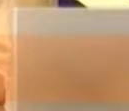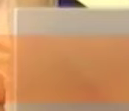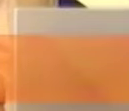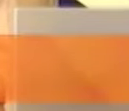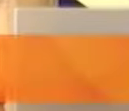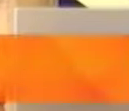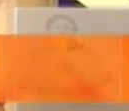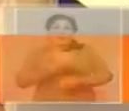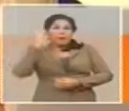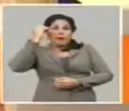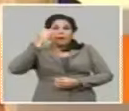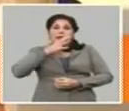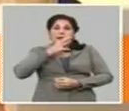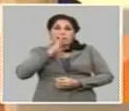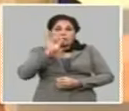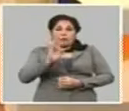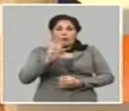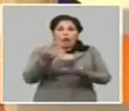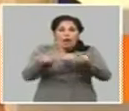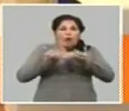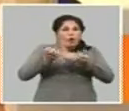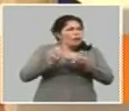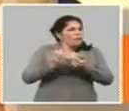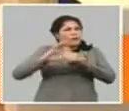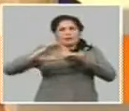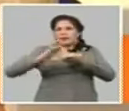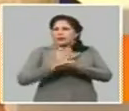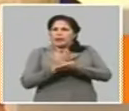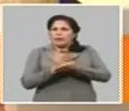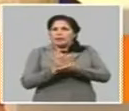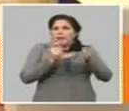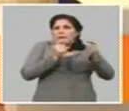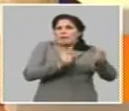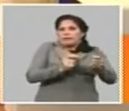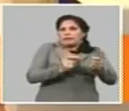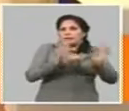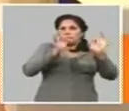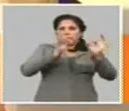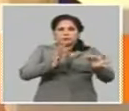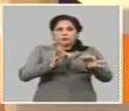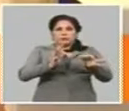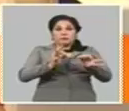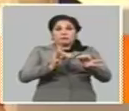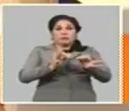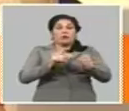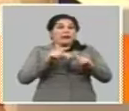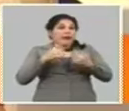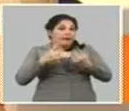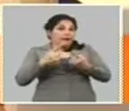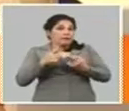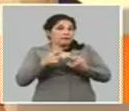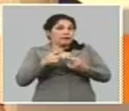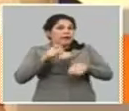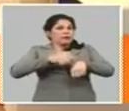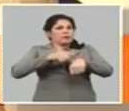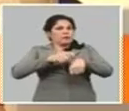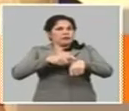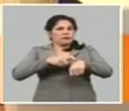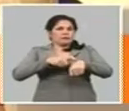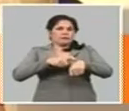yo lo que creo que hay que desterrar el egoísmo en la reacción a las amenazas que comporta el momento